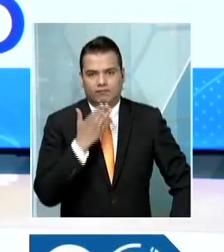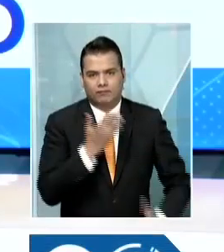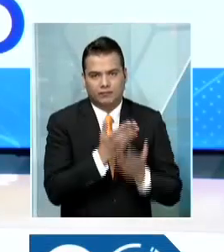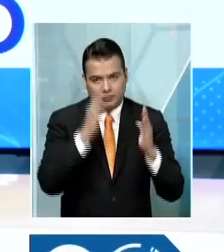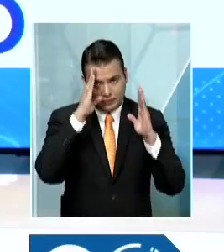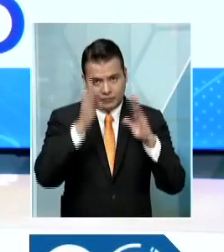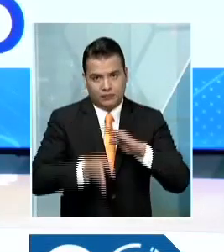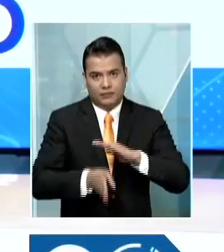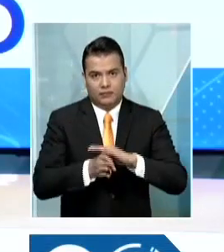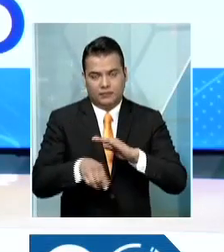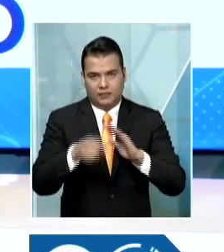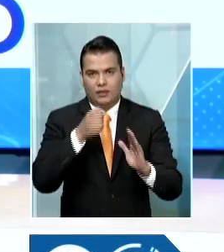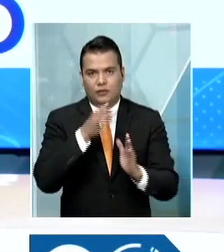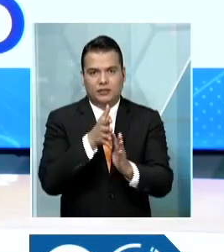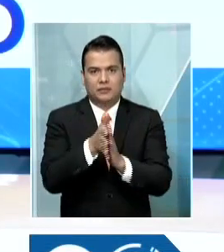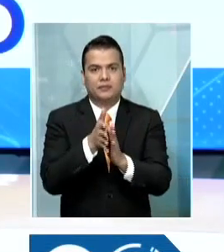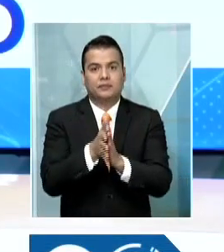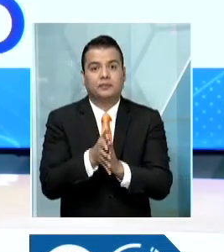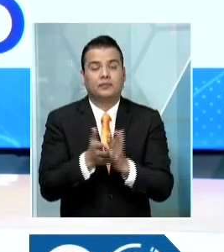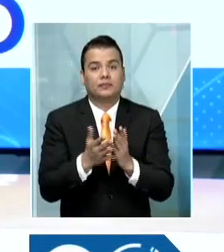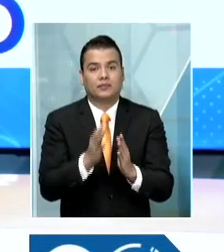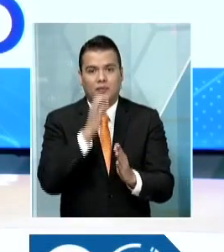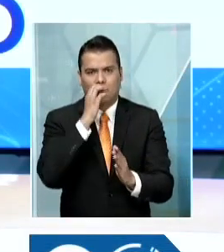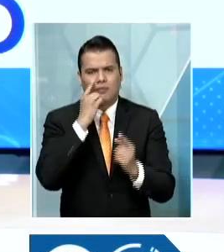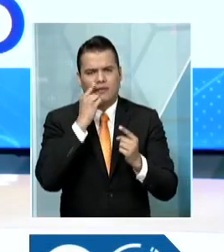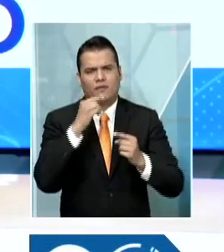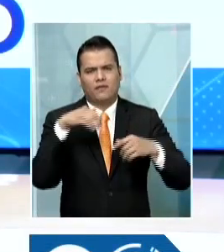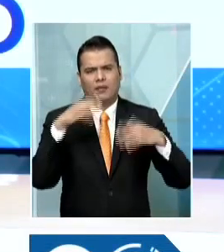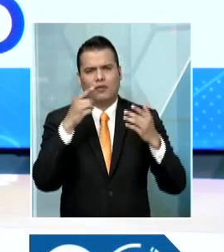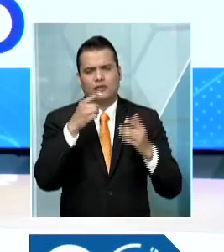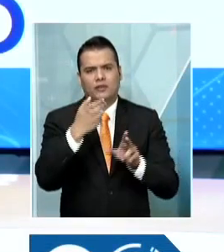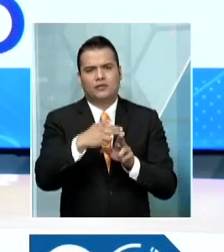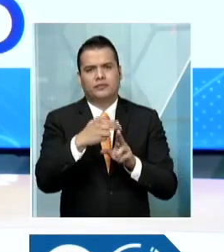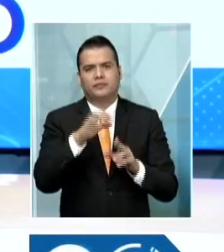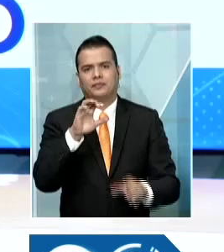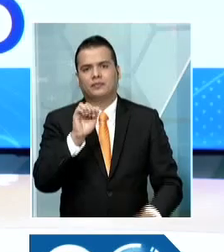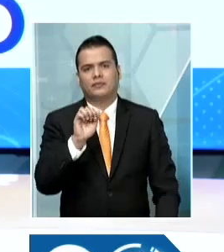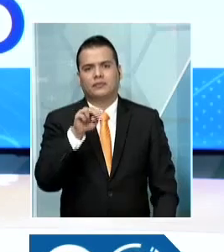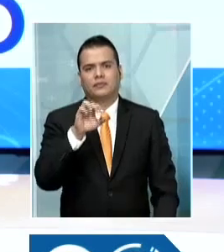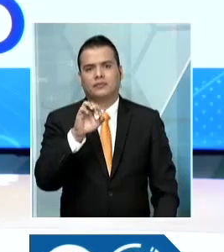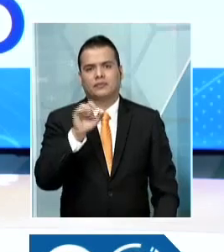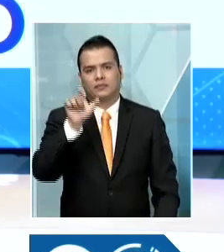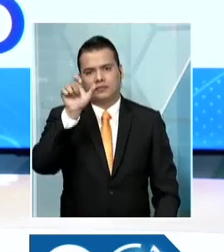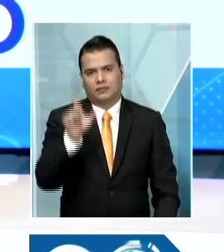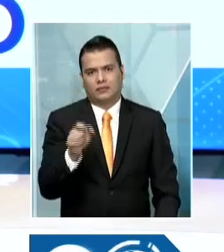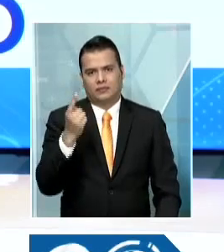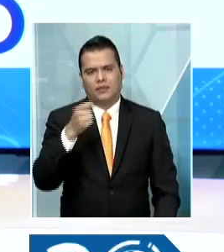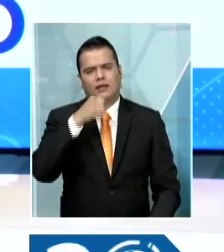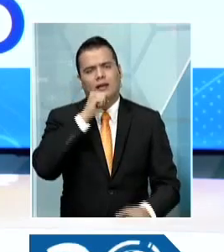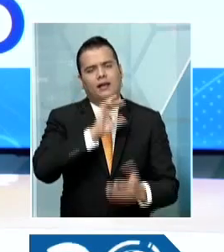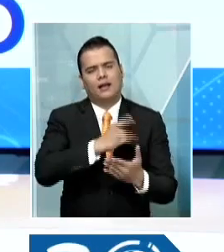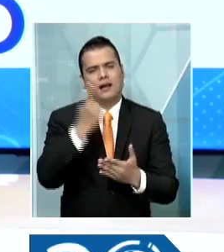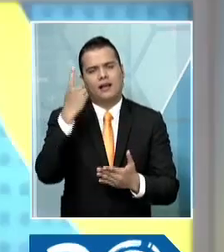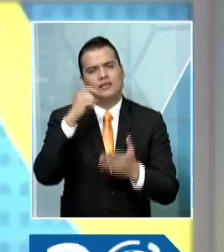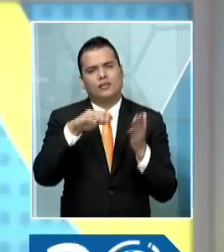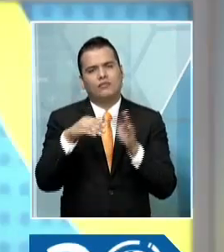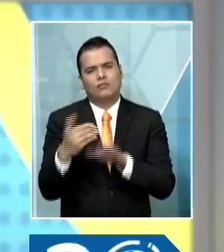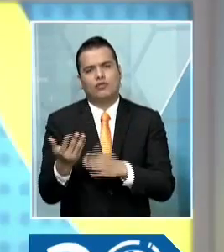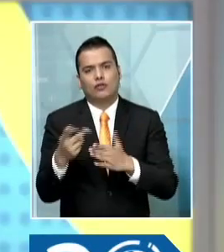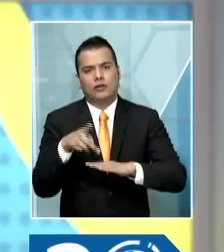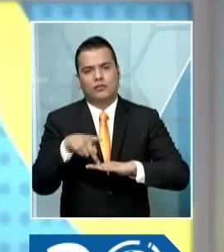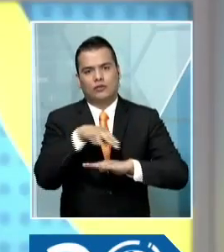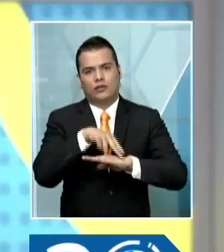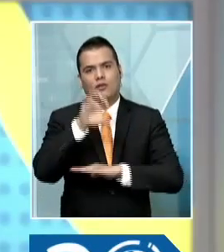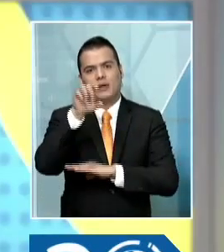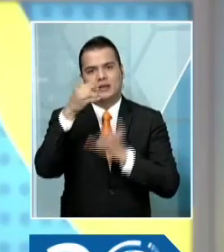Gracias por continuar con nosotros en 90 minutos. El dueño del Soneo, el polémico Cano Estremera, falleció ayer en su natal Puerto Rico. Nuestro